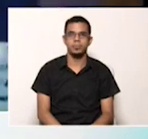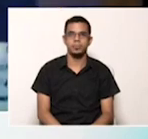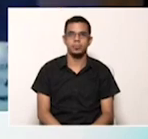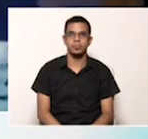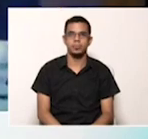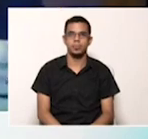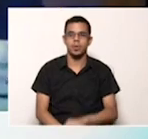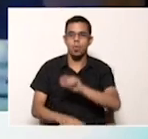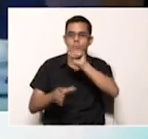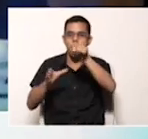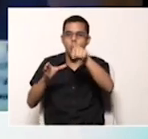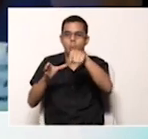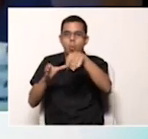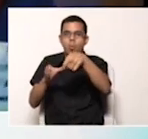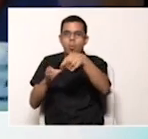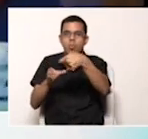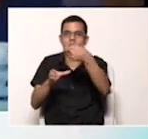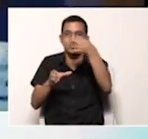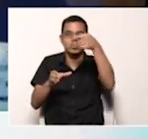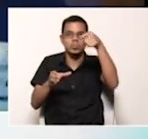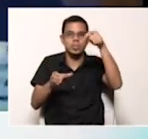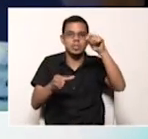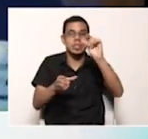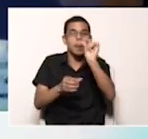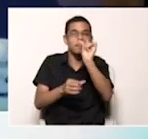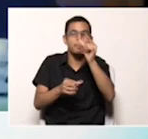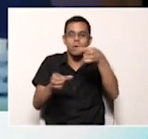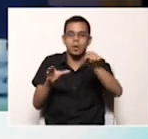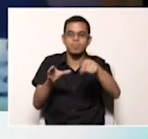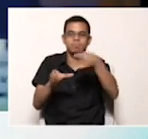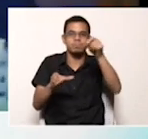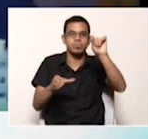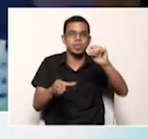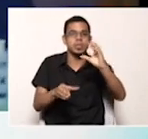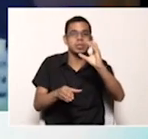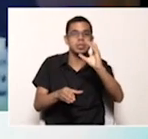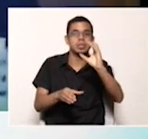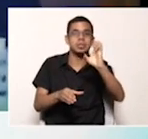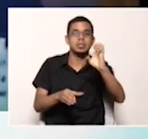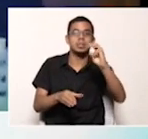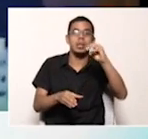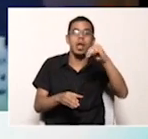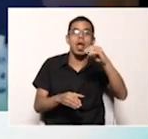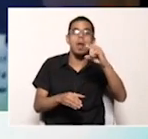Una cucharadita de CMC que nos sirve como espesante.